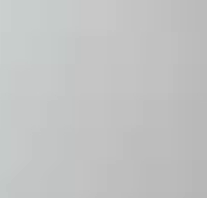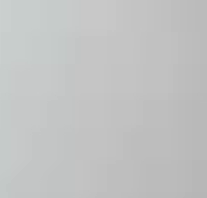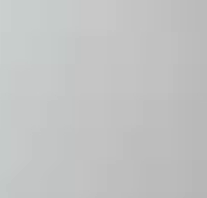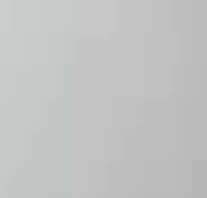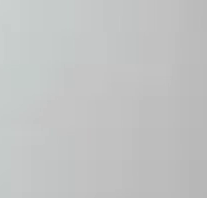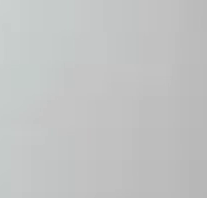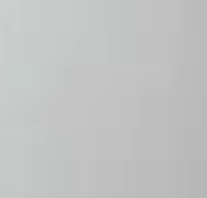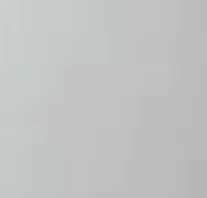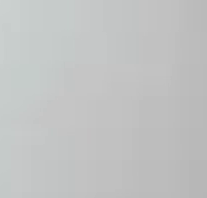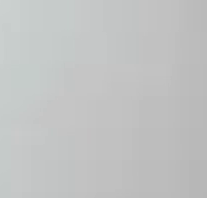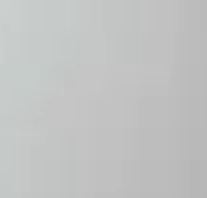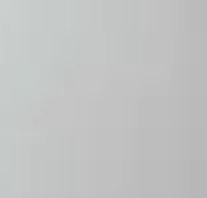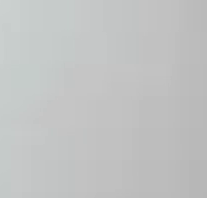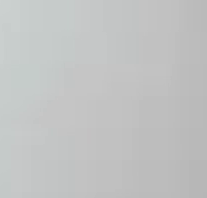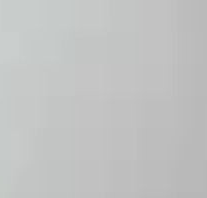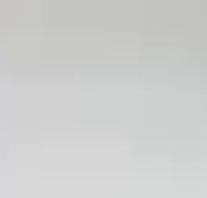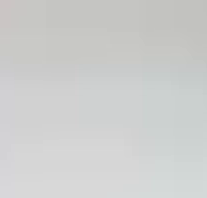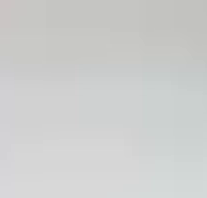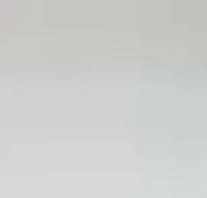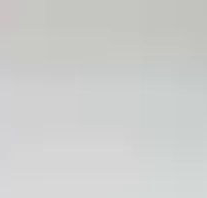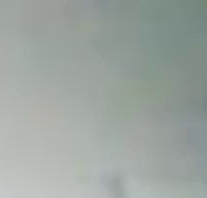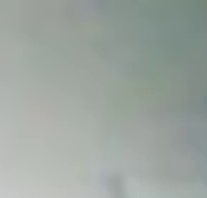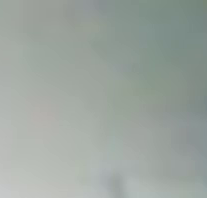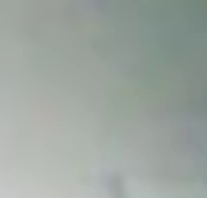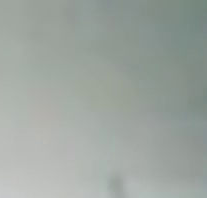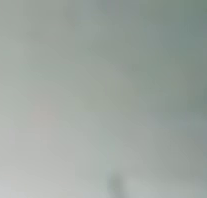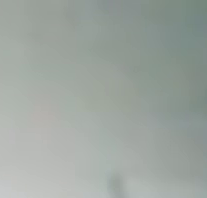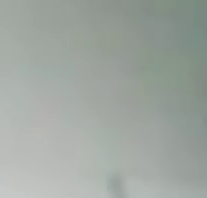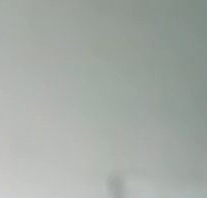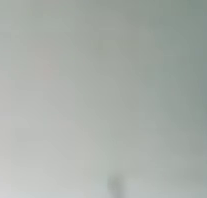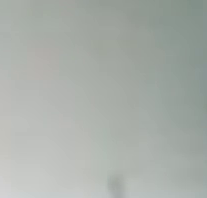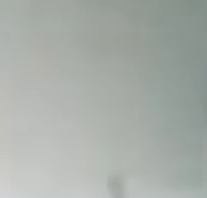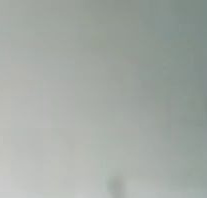Bien, Ahí. vamos. Eso. Mira,